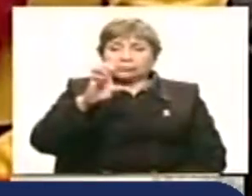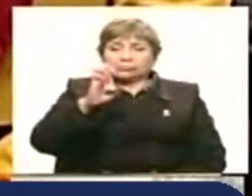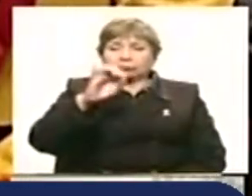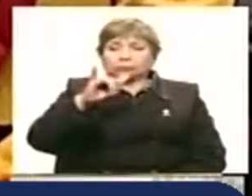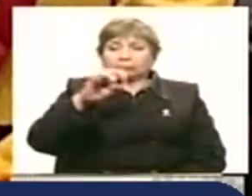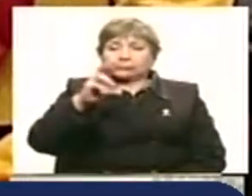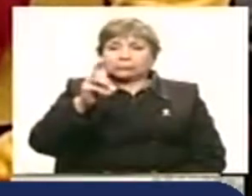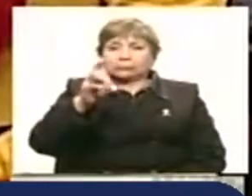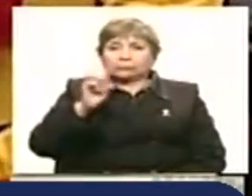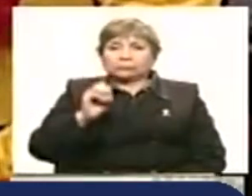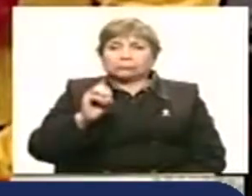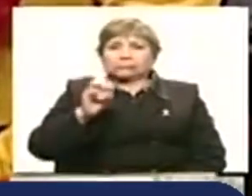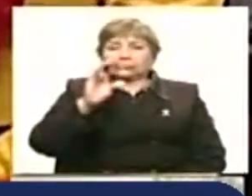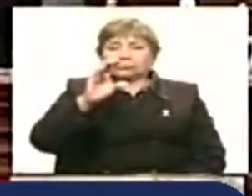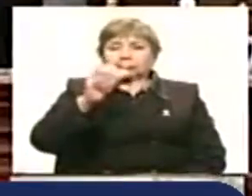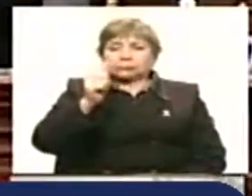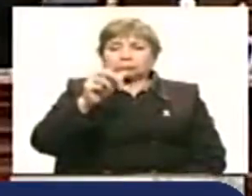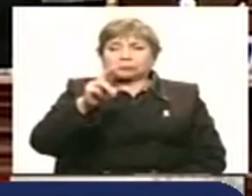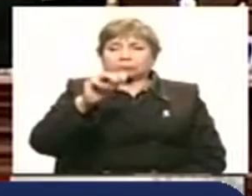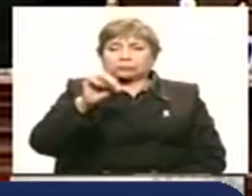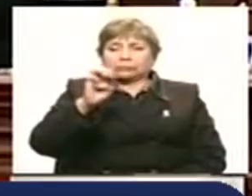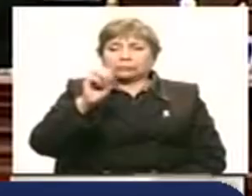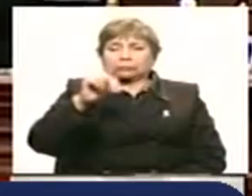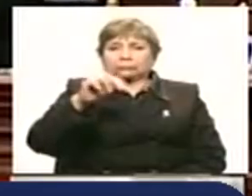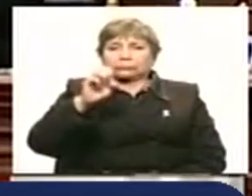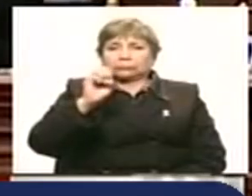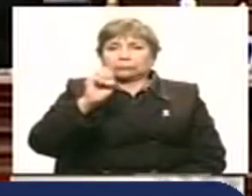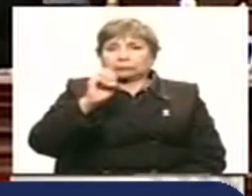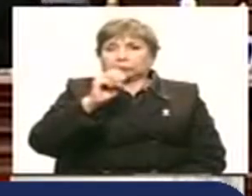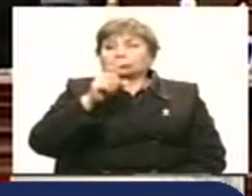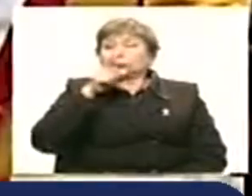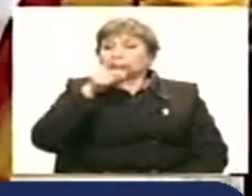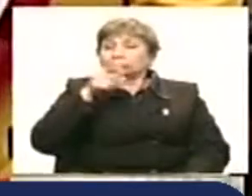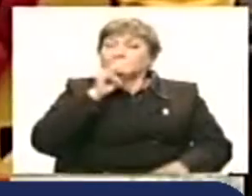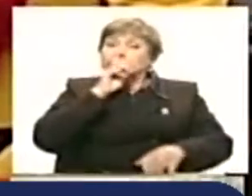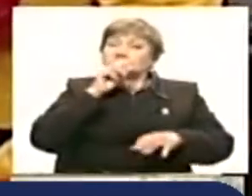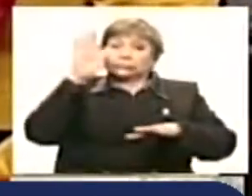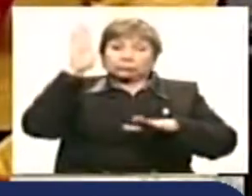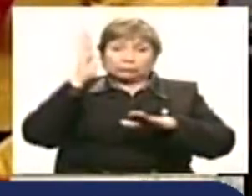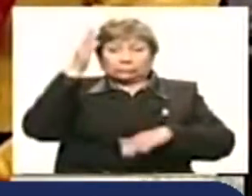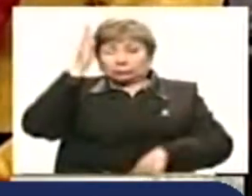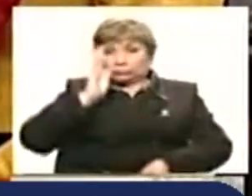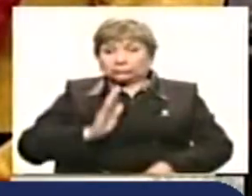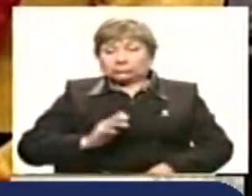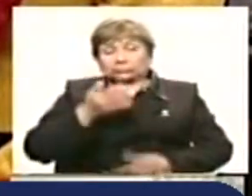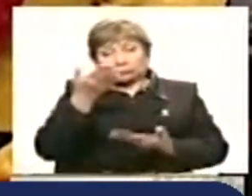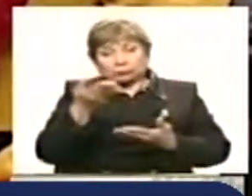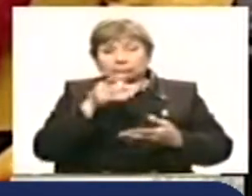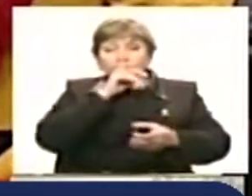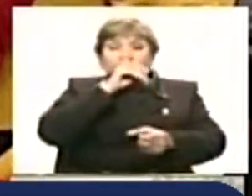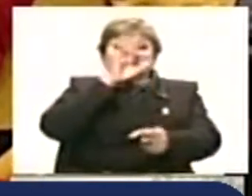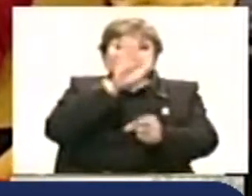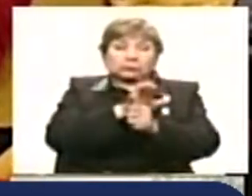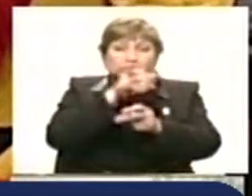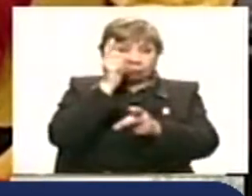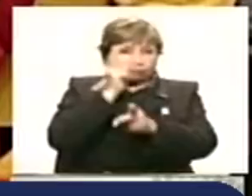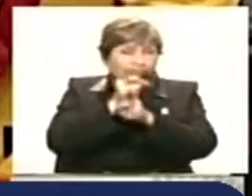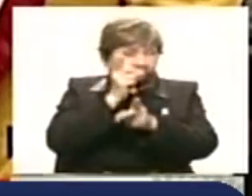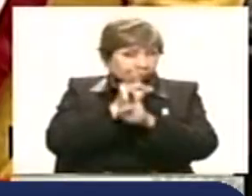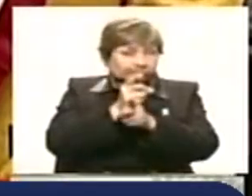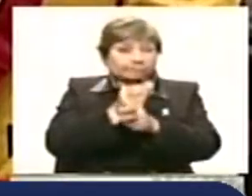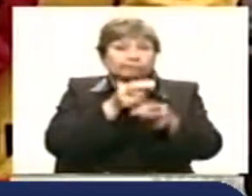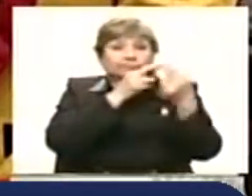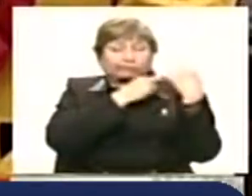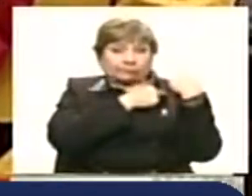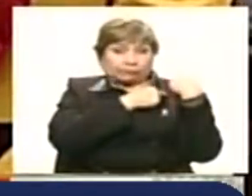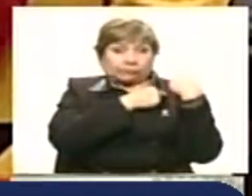Mercedes Camones Soriano, ¿jura usted por Dios y por la patria cumplir fielmente el